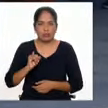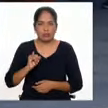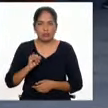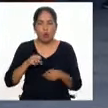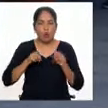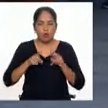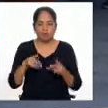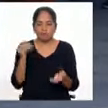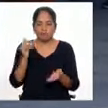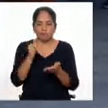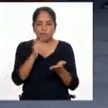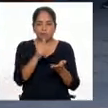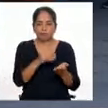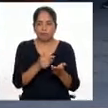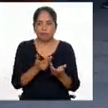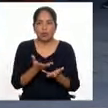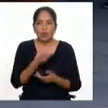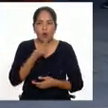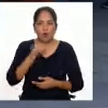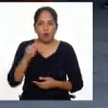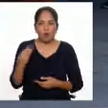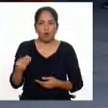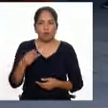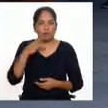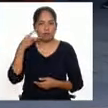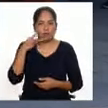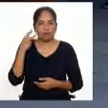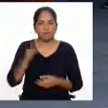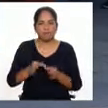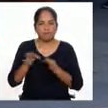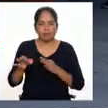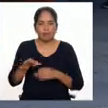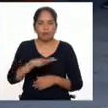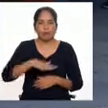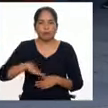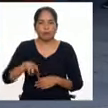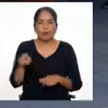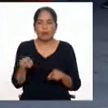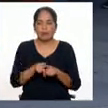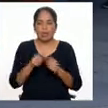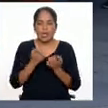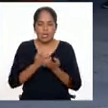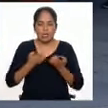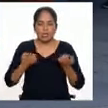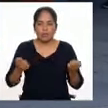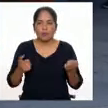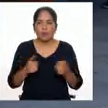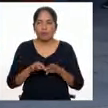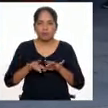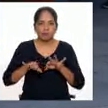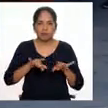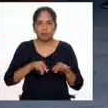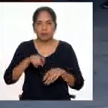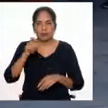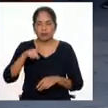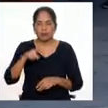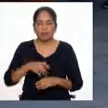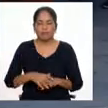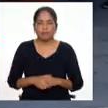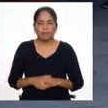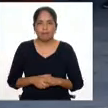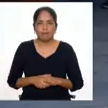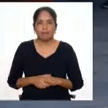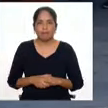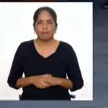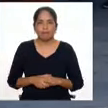estudios universitarios para los jóvenes indígenas amazónicos, implementación con laboratorios necesarios para Nopoki.